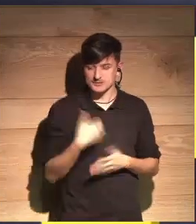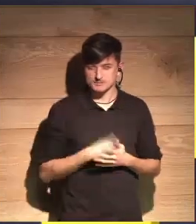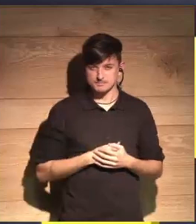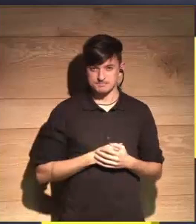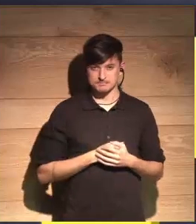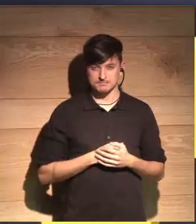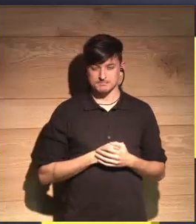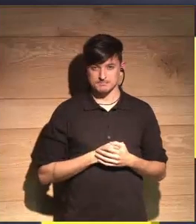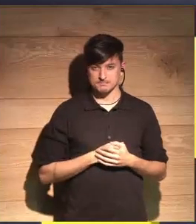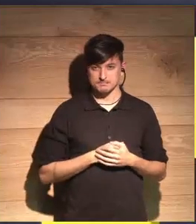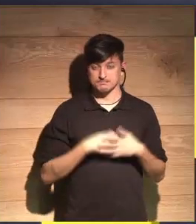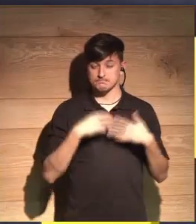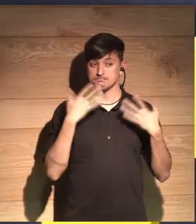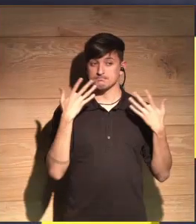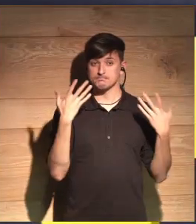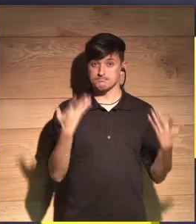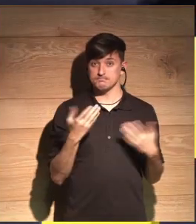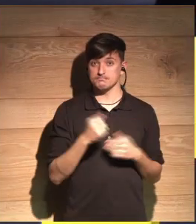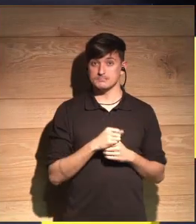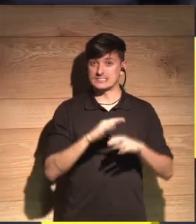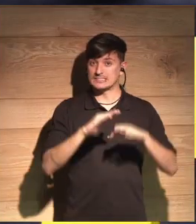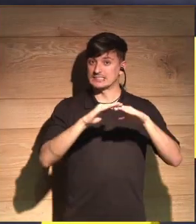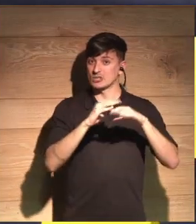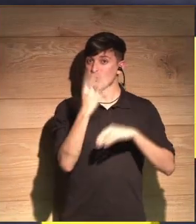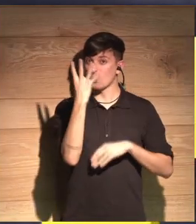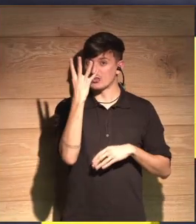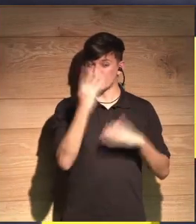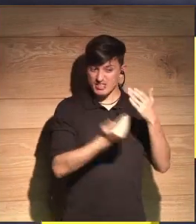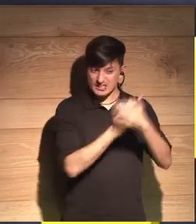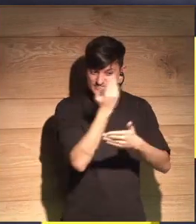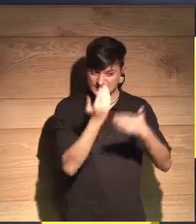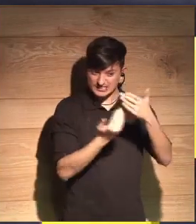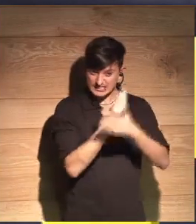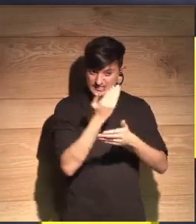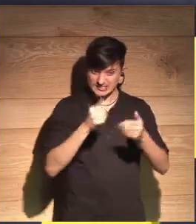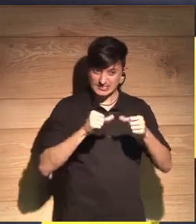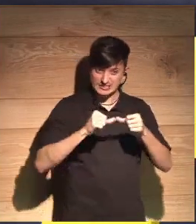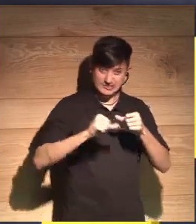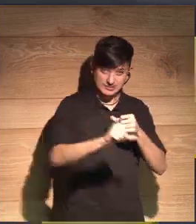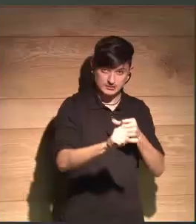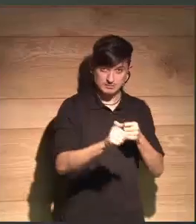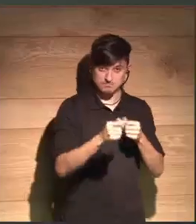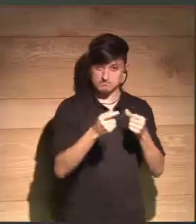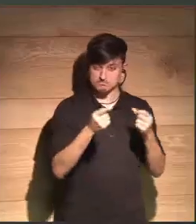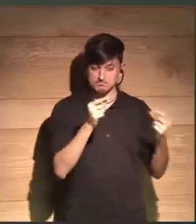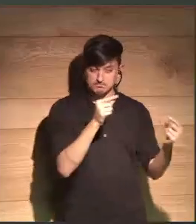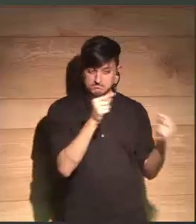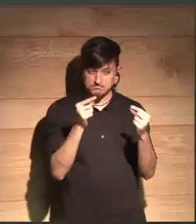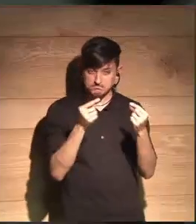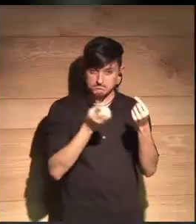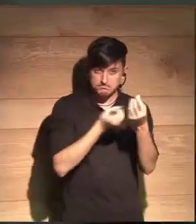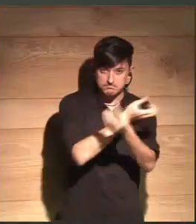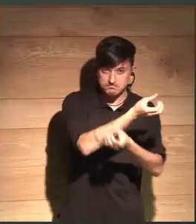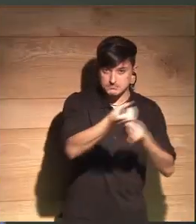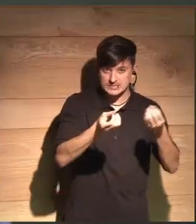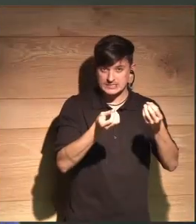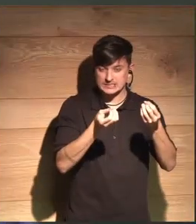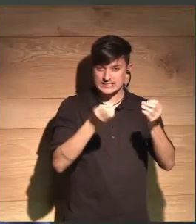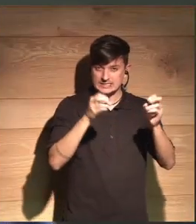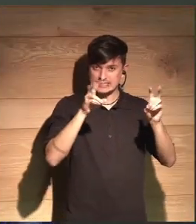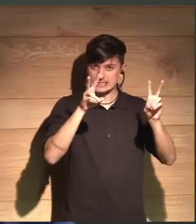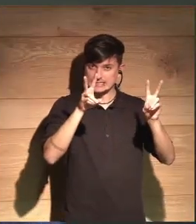vamos a dedicar tres perdón cuatro jornadas a debatir sobre cuestiones que no son